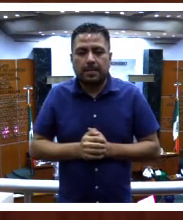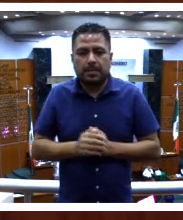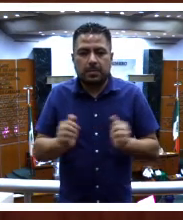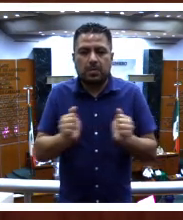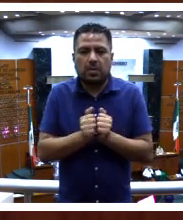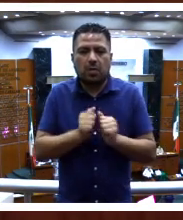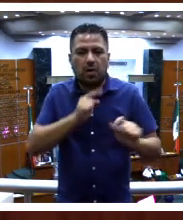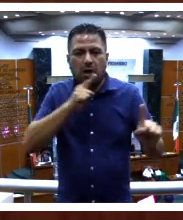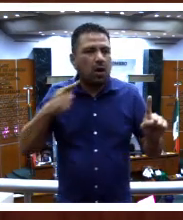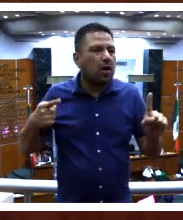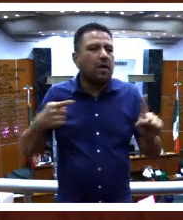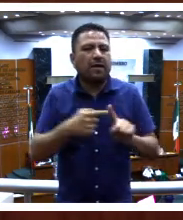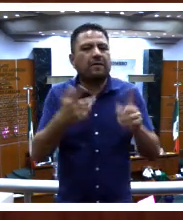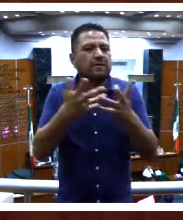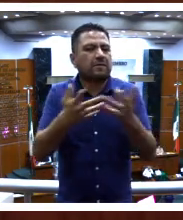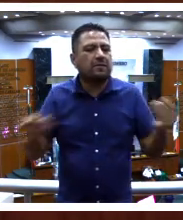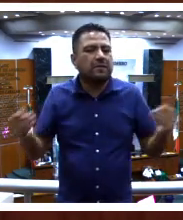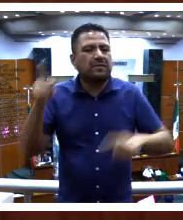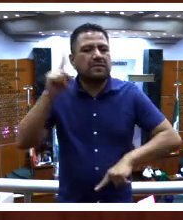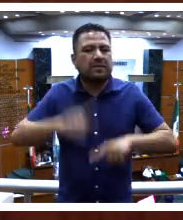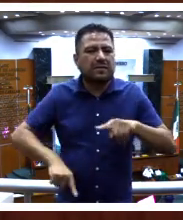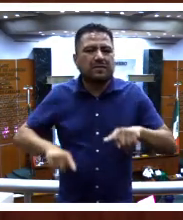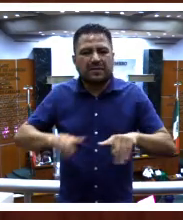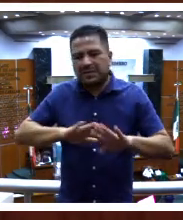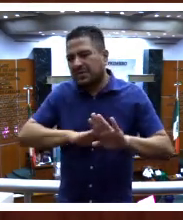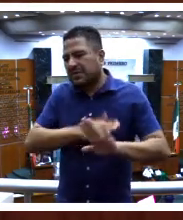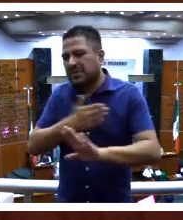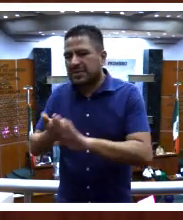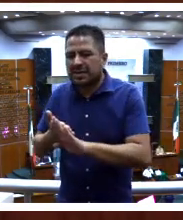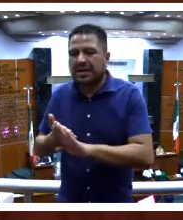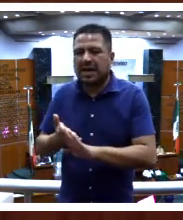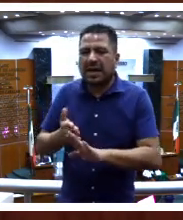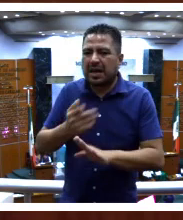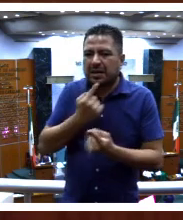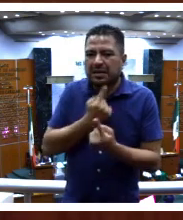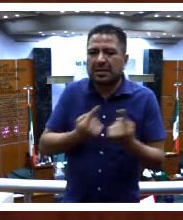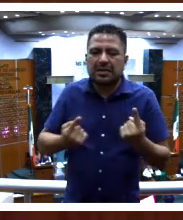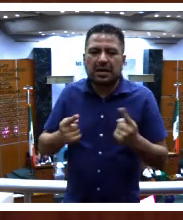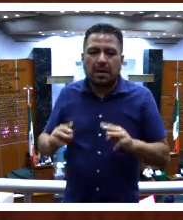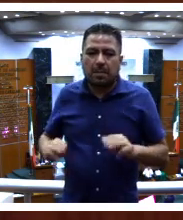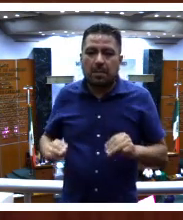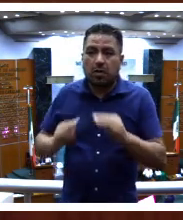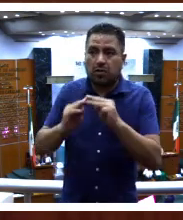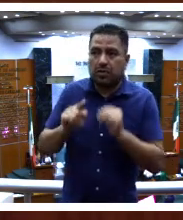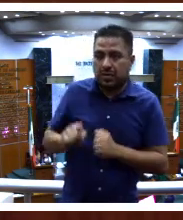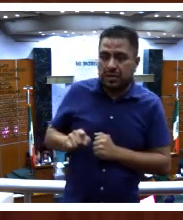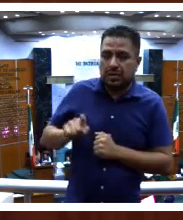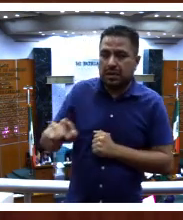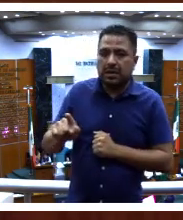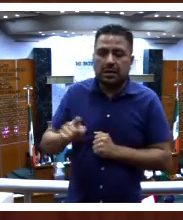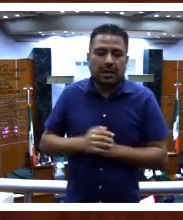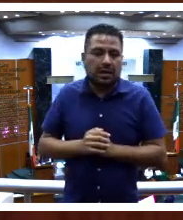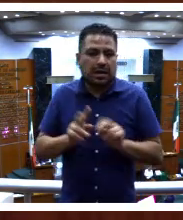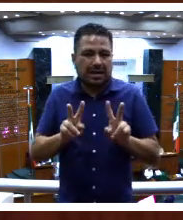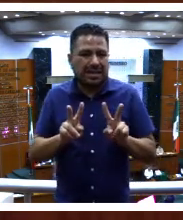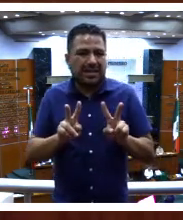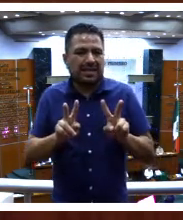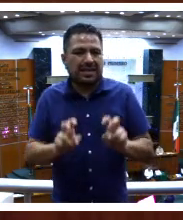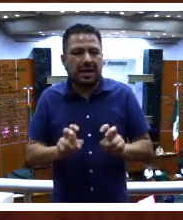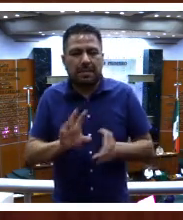con la finalidad de erradicar la violencia a las niñas, especialmente en la montaña, sobre todo el tema